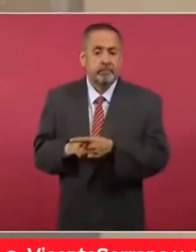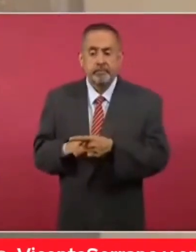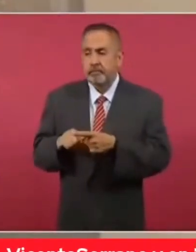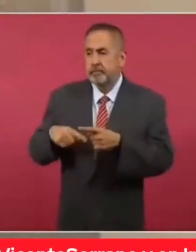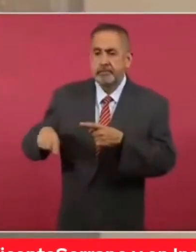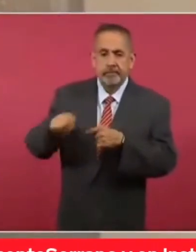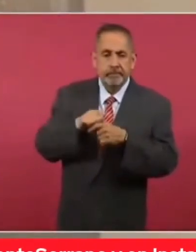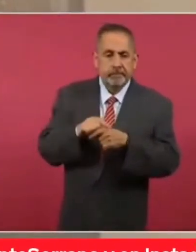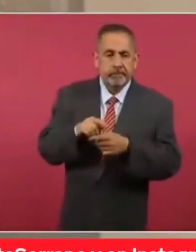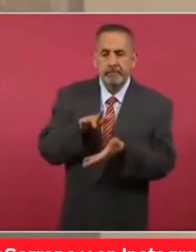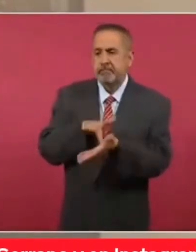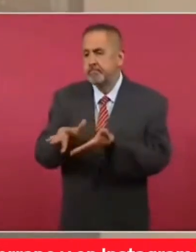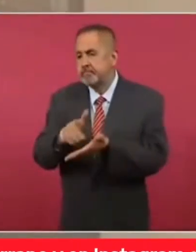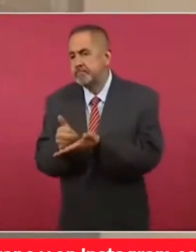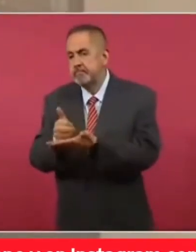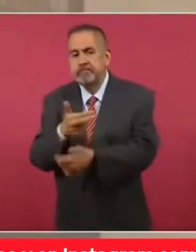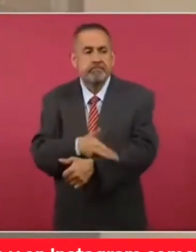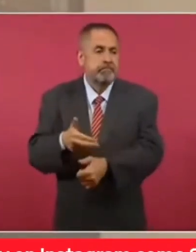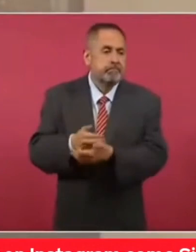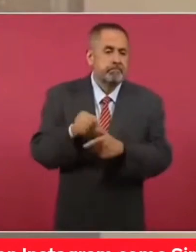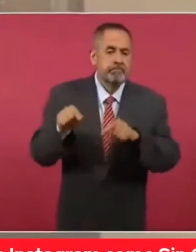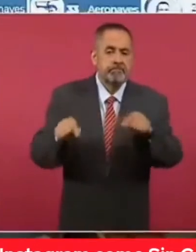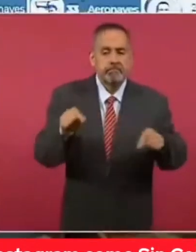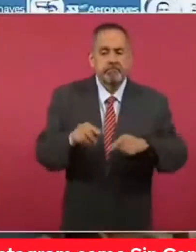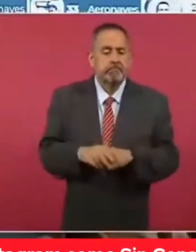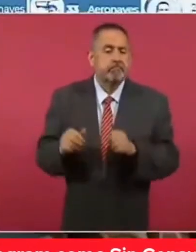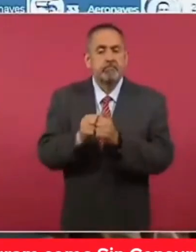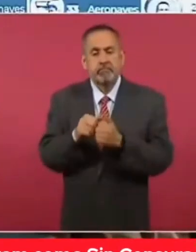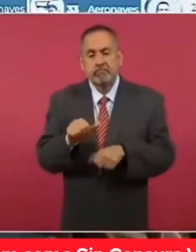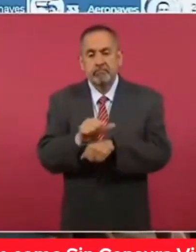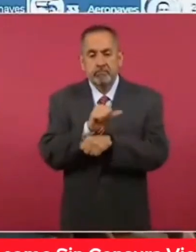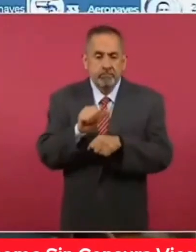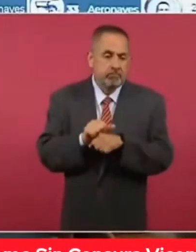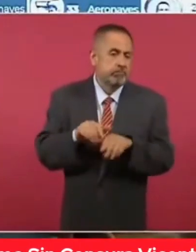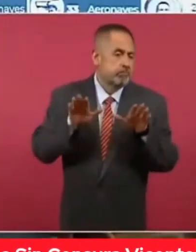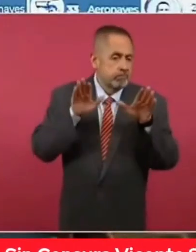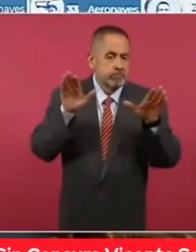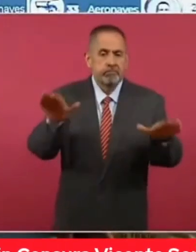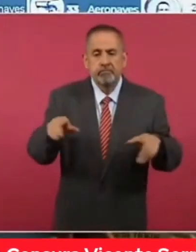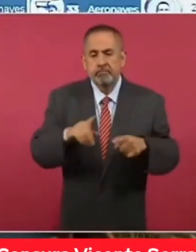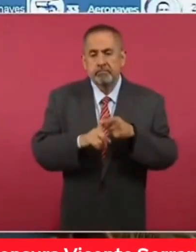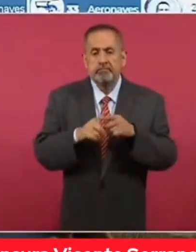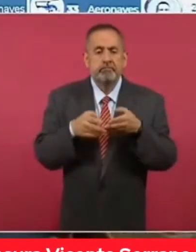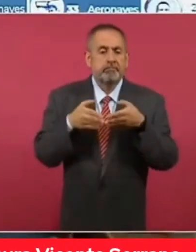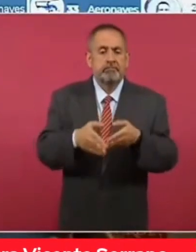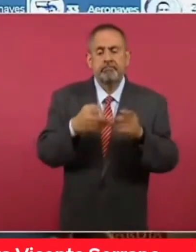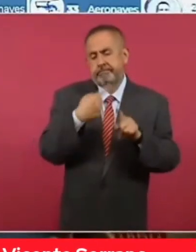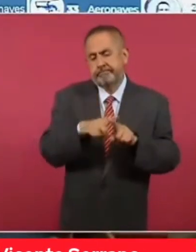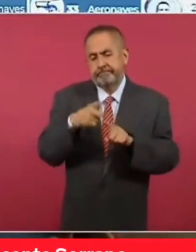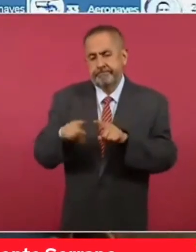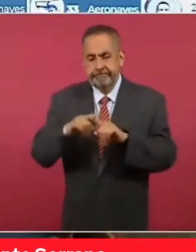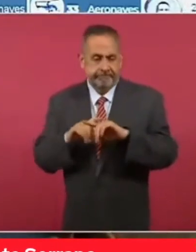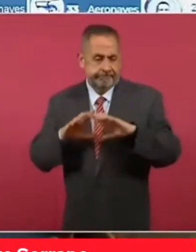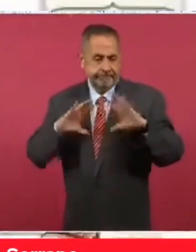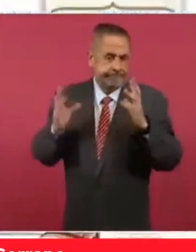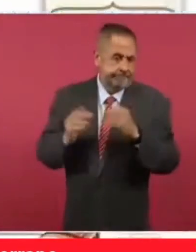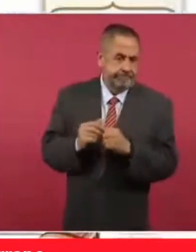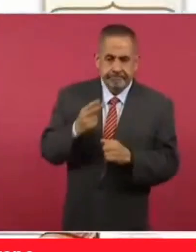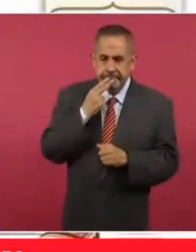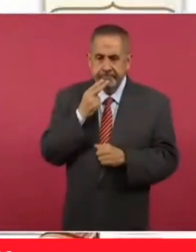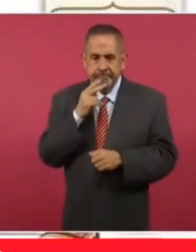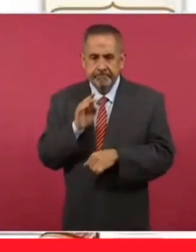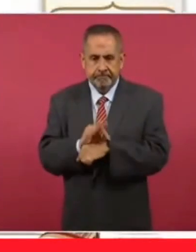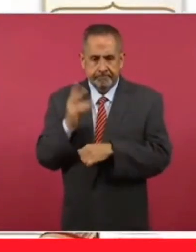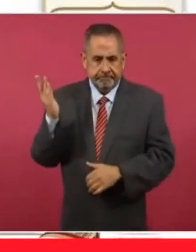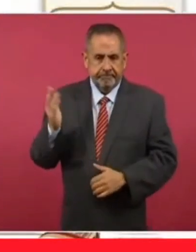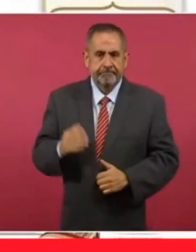personal que presta el apoyo logístico y aquí son vehículos y aeronaves buques todo lo que estamos utilizando para dar